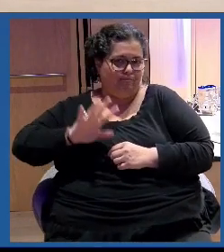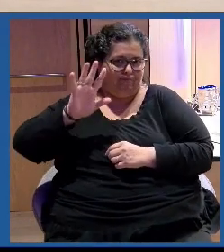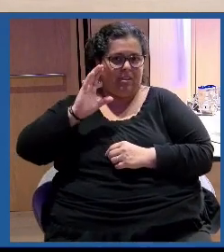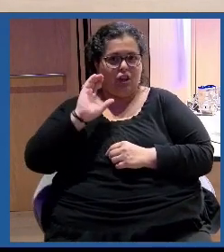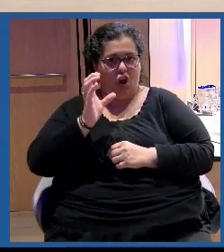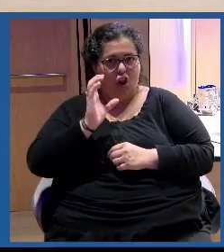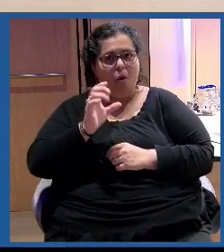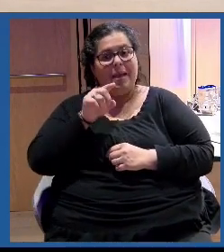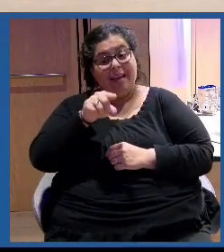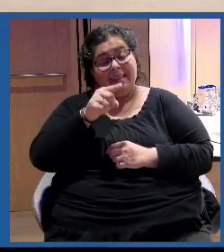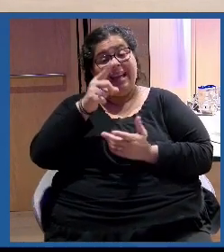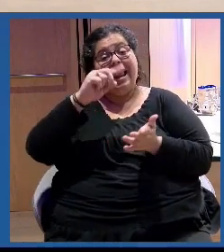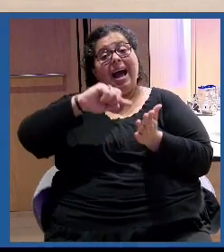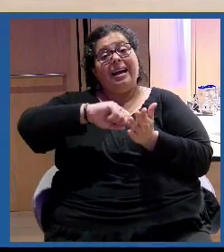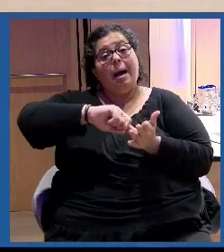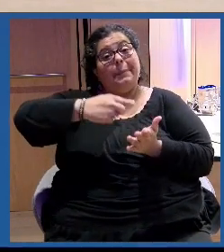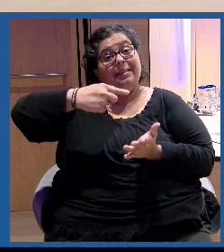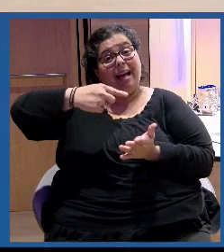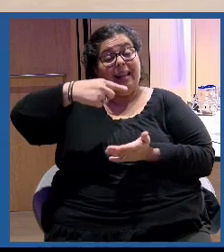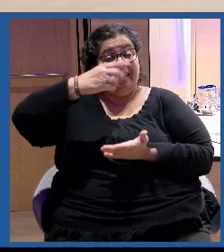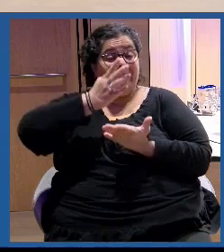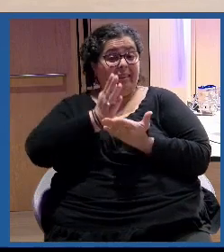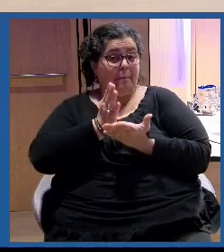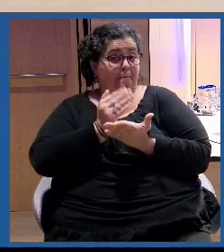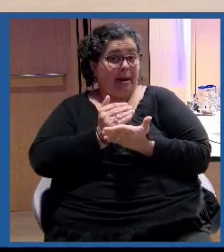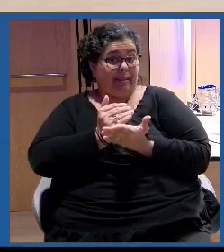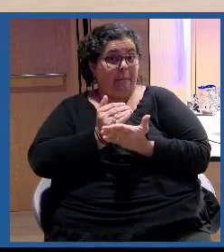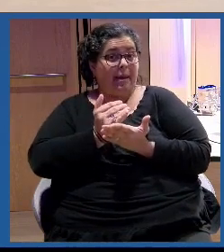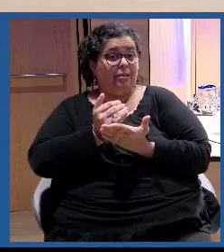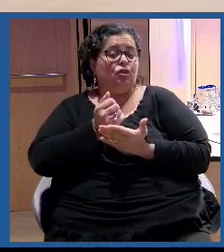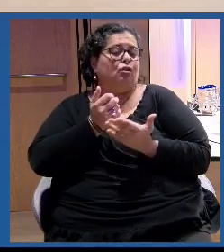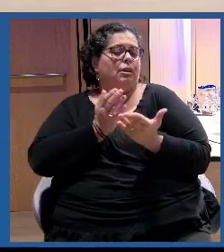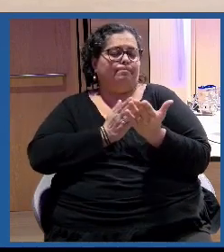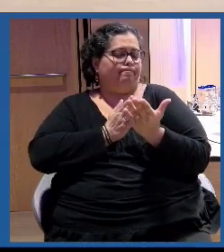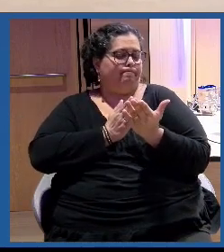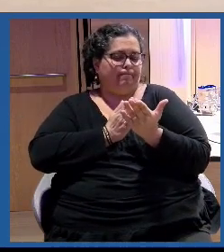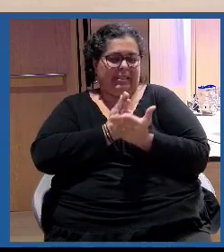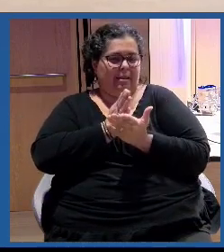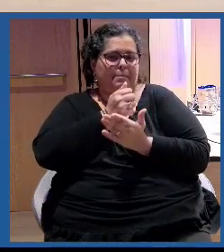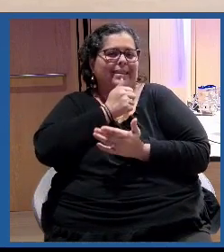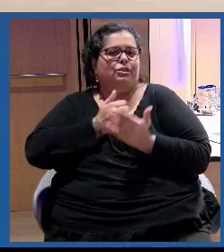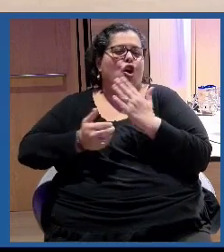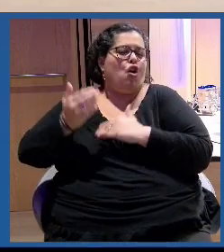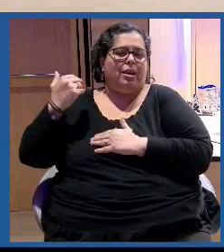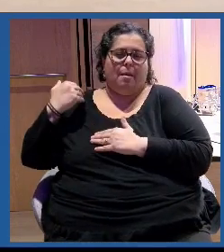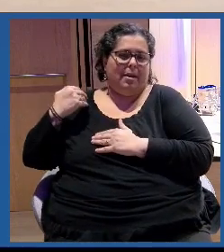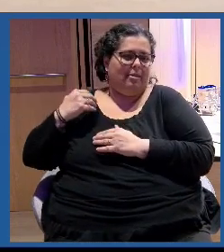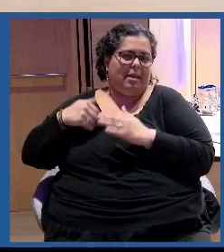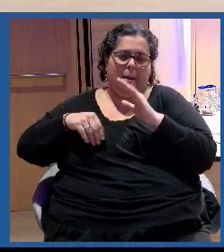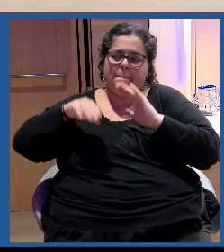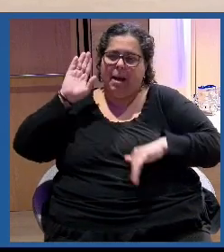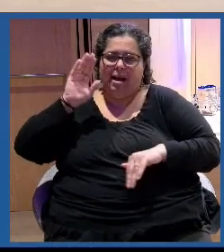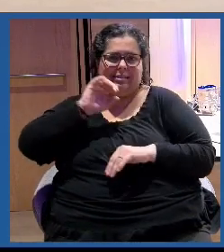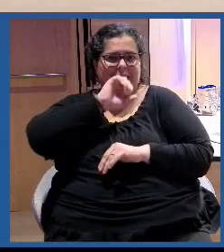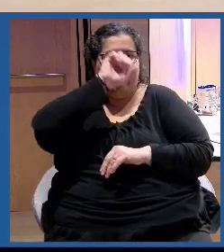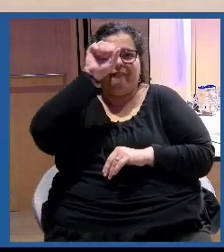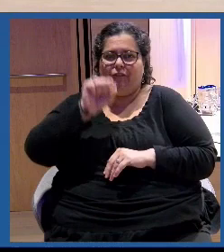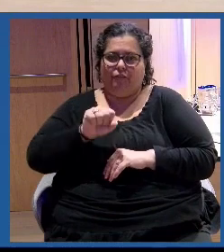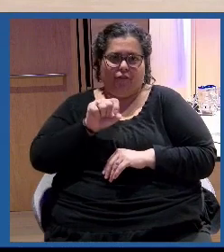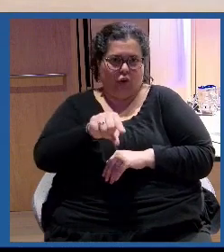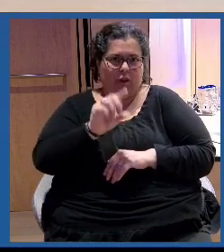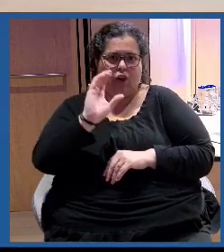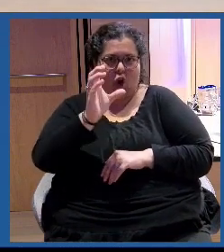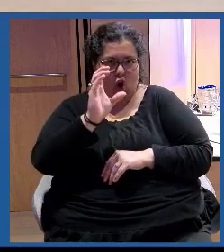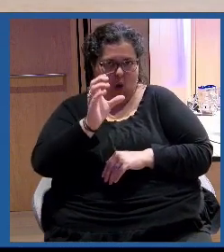capital del departamento que históricamente se identifica como más afro en Colombia, que es Chocó.